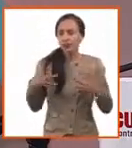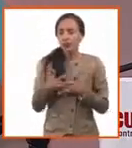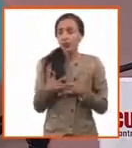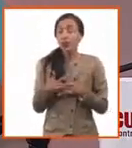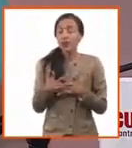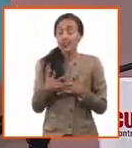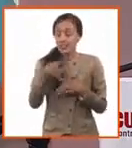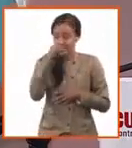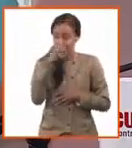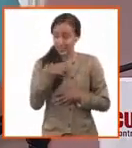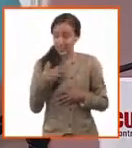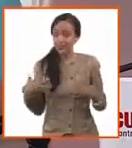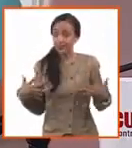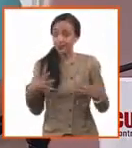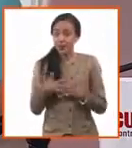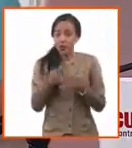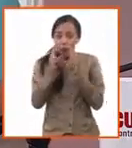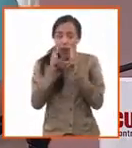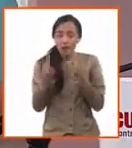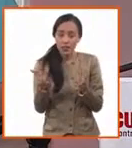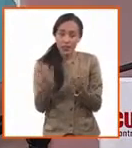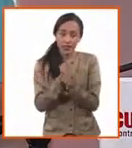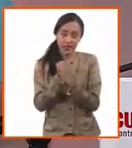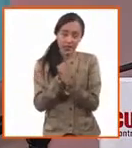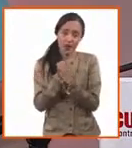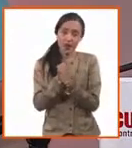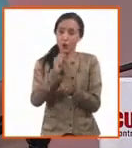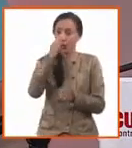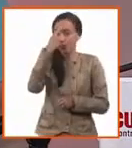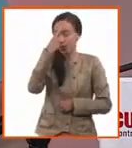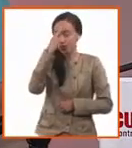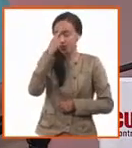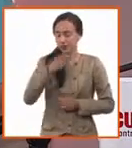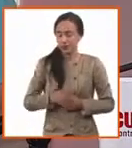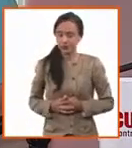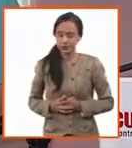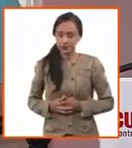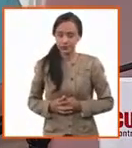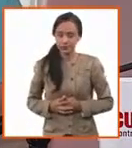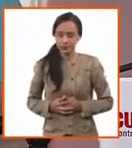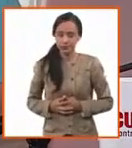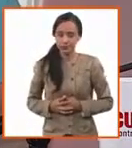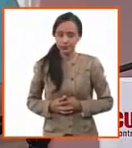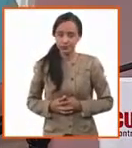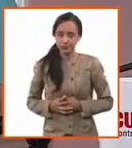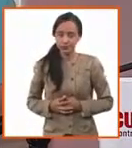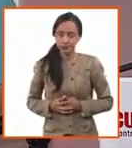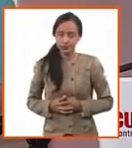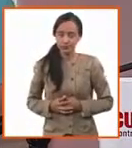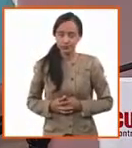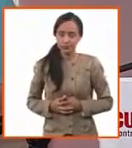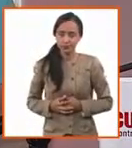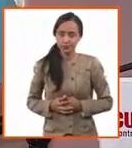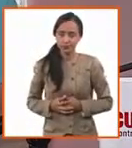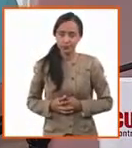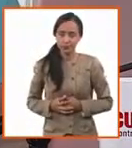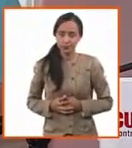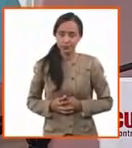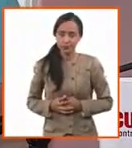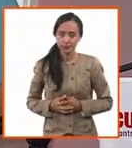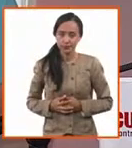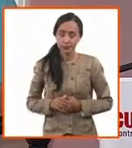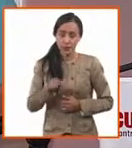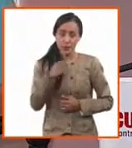de ernesto ché guevara en muchas ocasiones esa discusión de la vigencia nos lleva